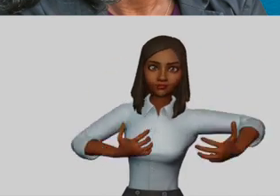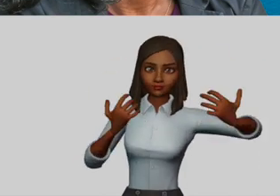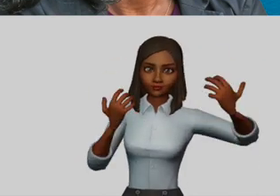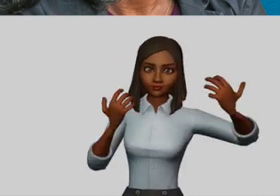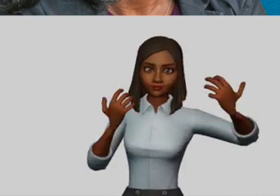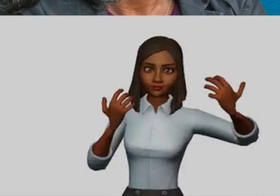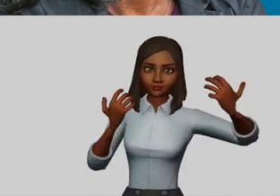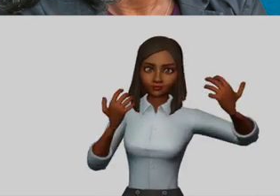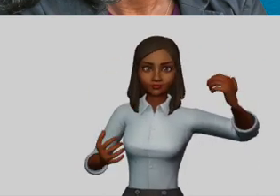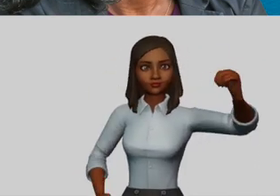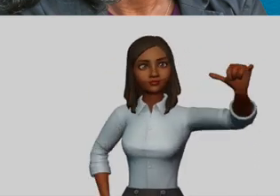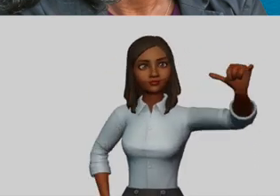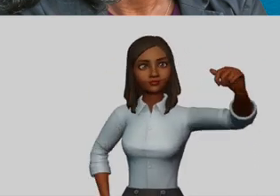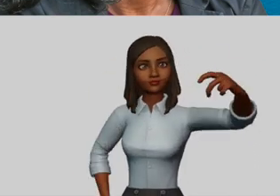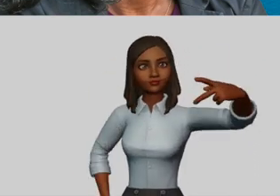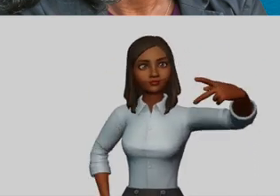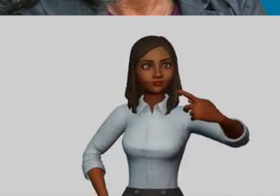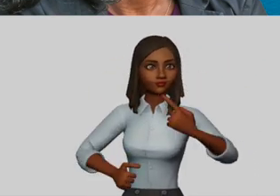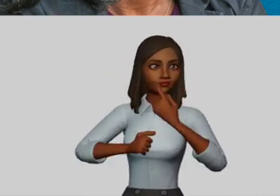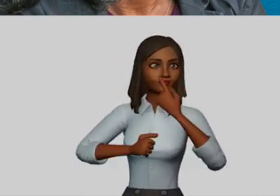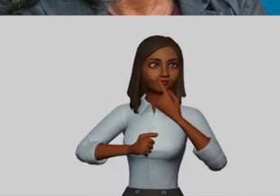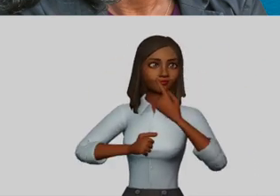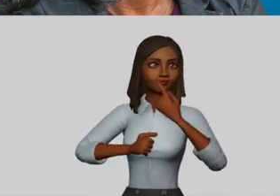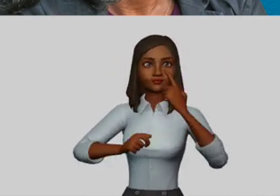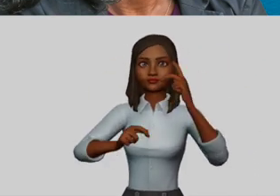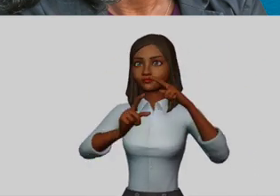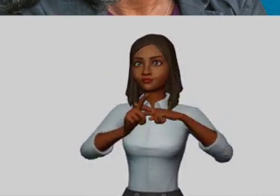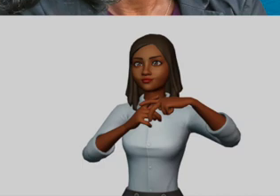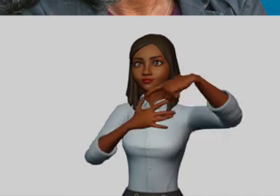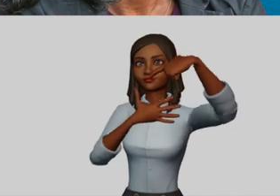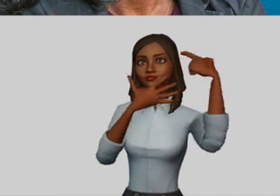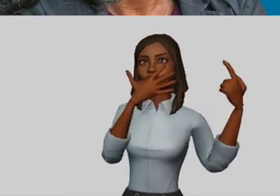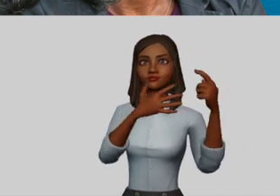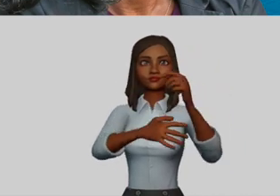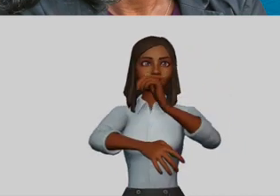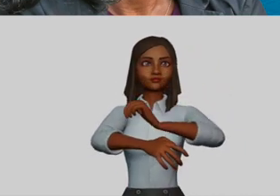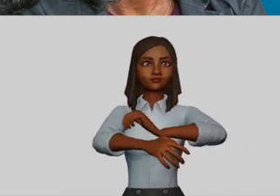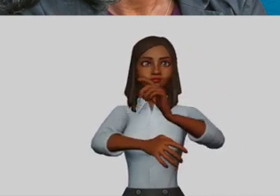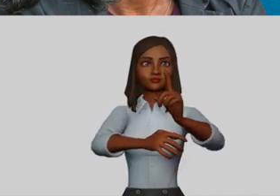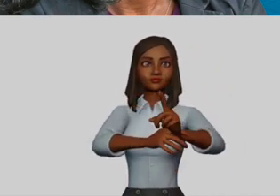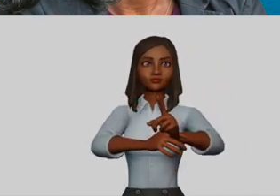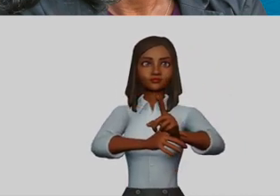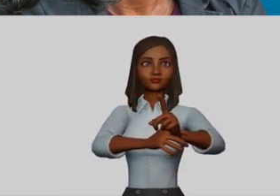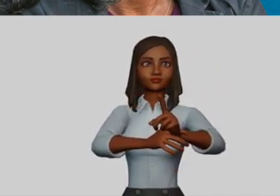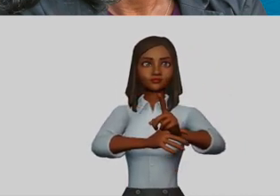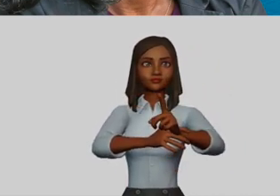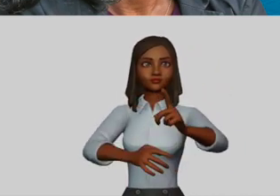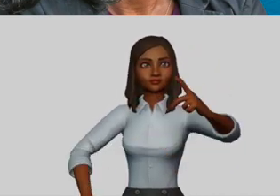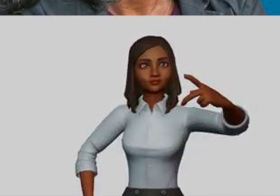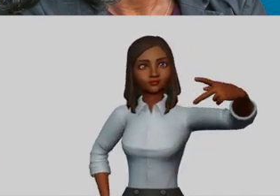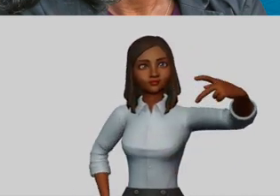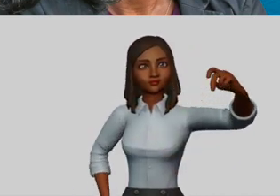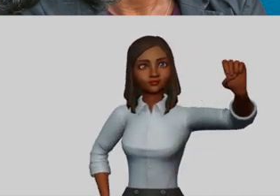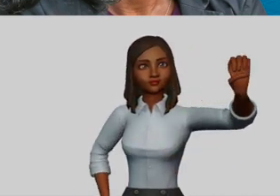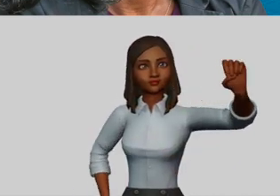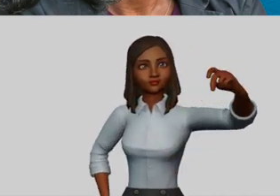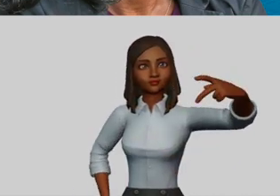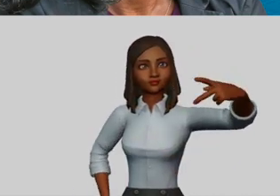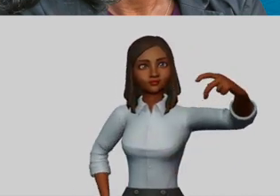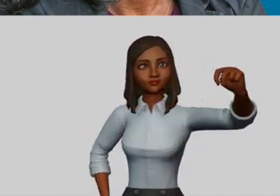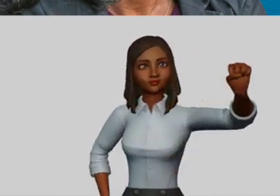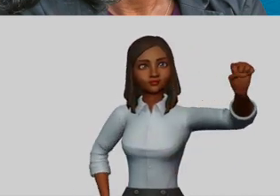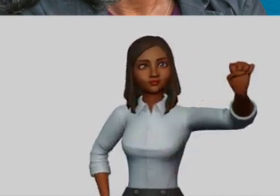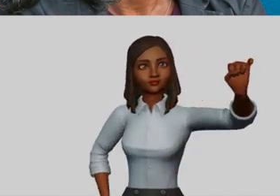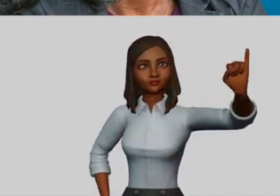curiosidad, ¿verdad? También me crié en la iglesia y la iglesia te enseña ciertas, ciertas ideales que no digo si son